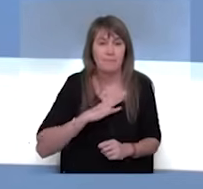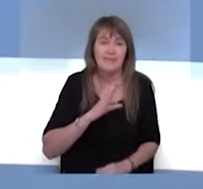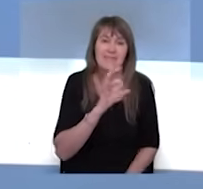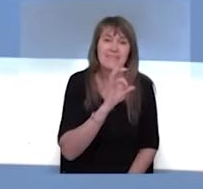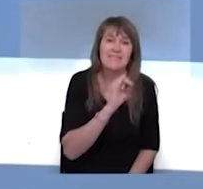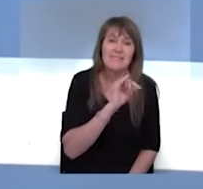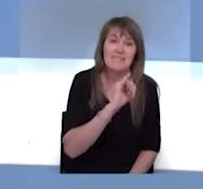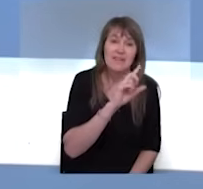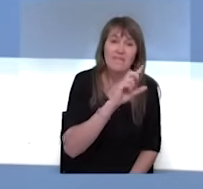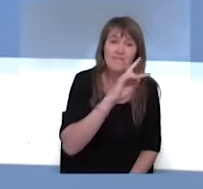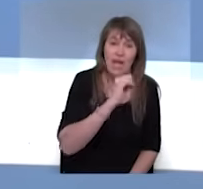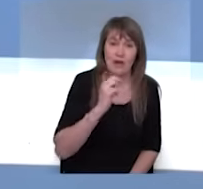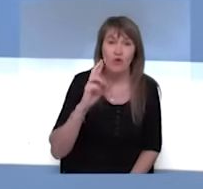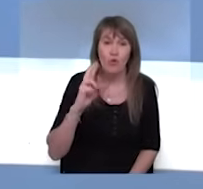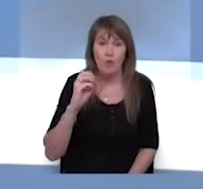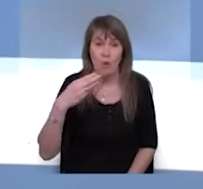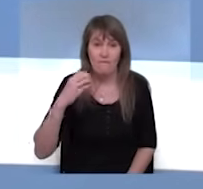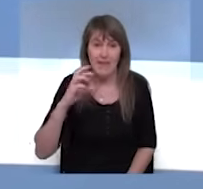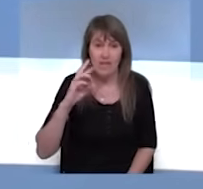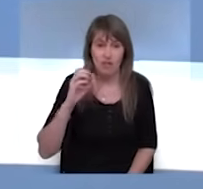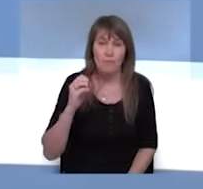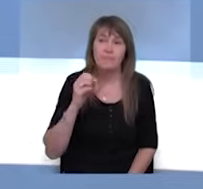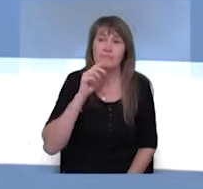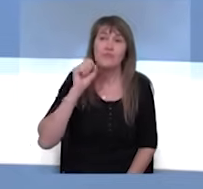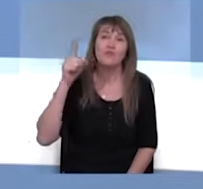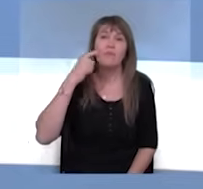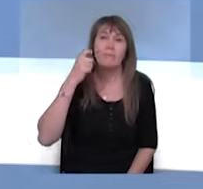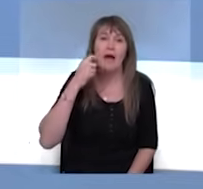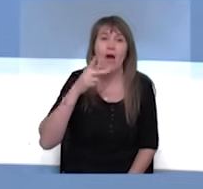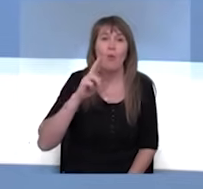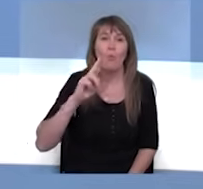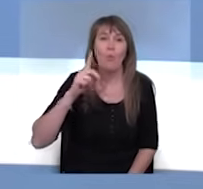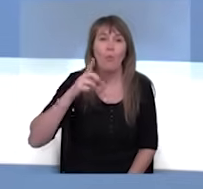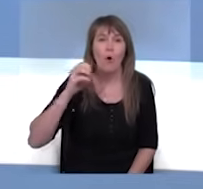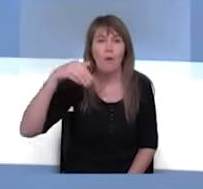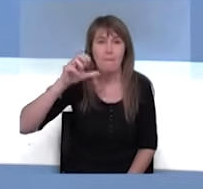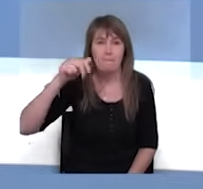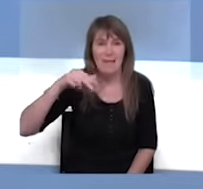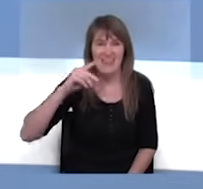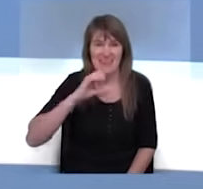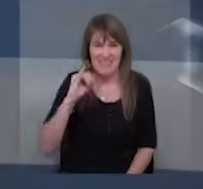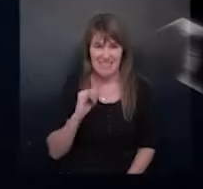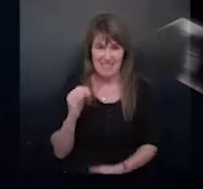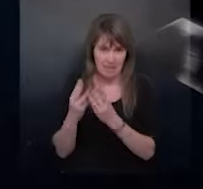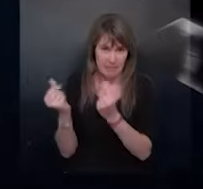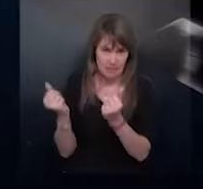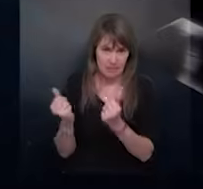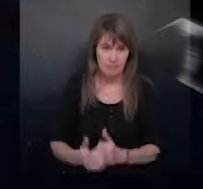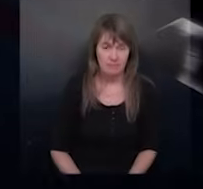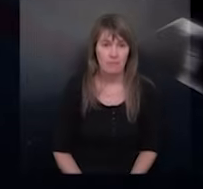Roberto los hijos de eh Hugo Méndez los protagonistas con eso nos vamos volvemos mañana a las 20 horas que pasen bien